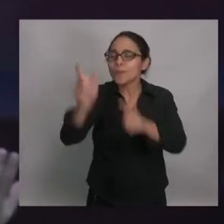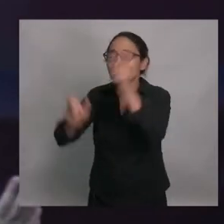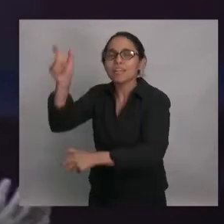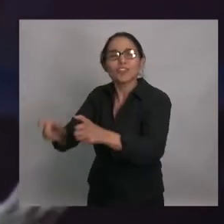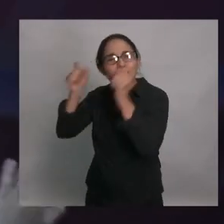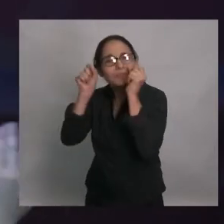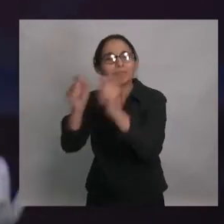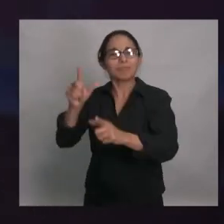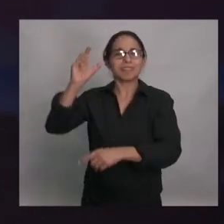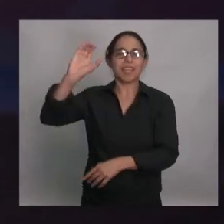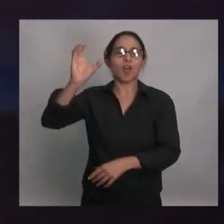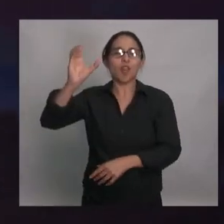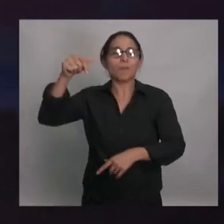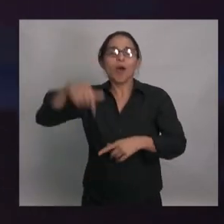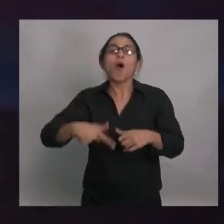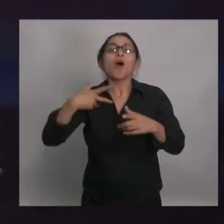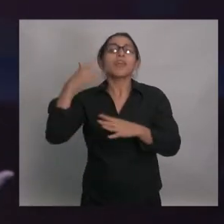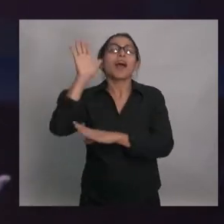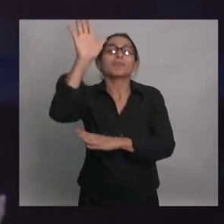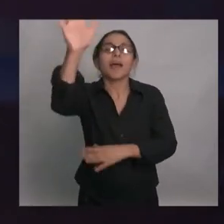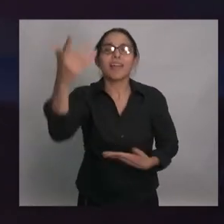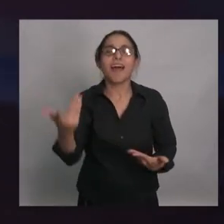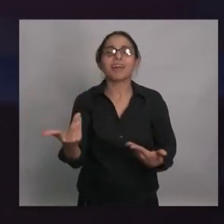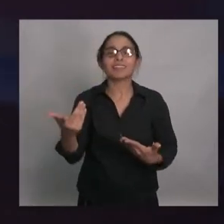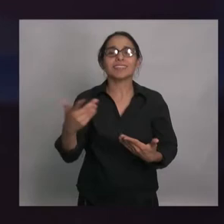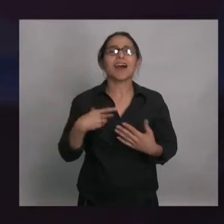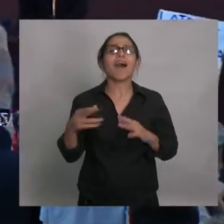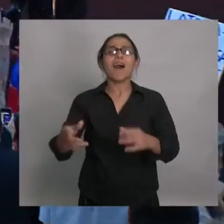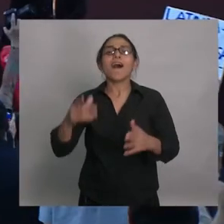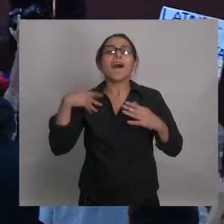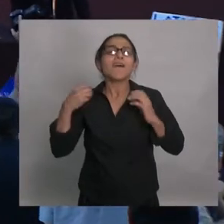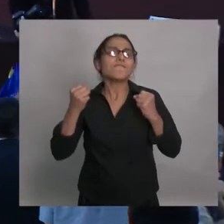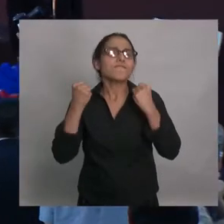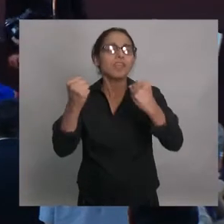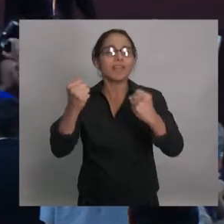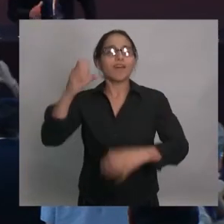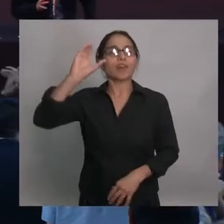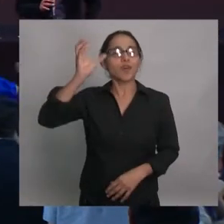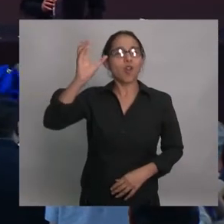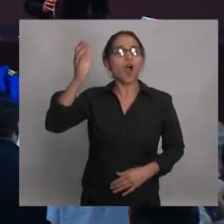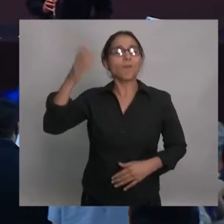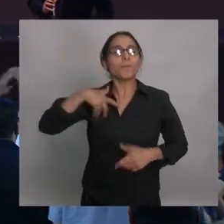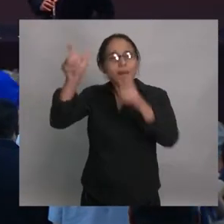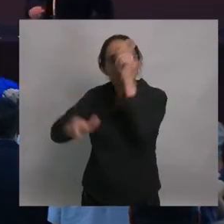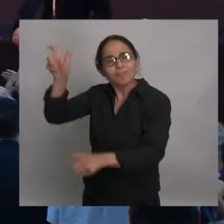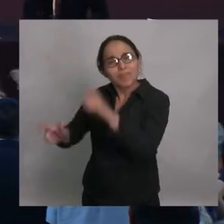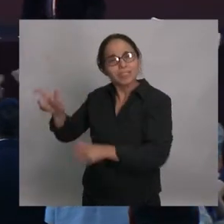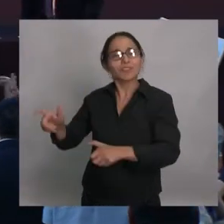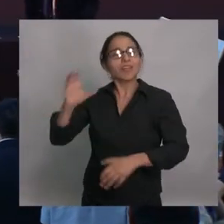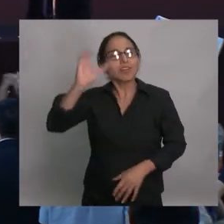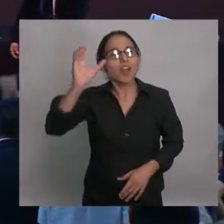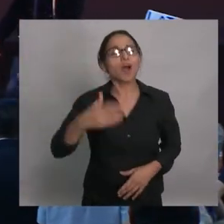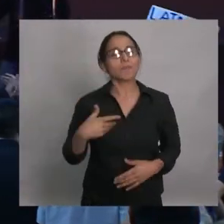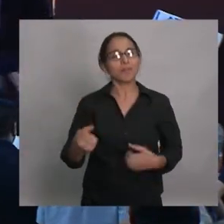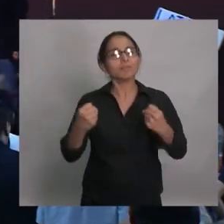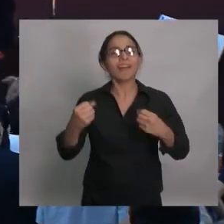realidad viva la colombia humana gracias muy amables